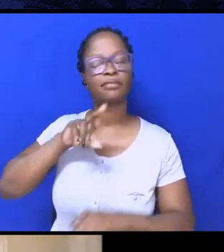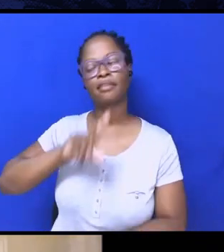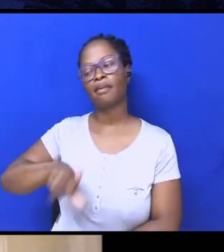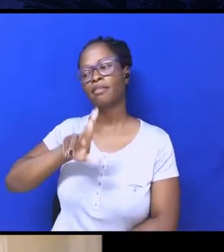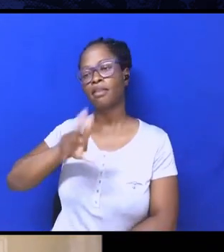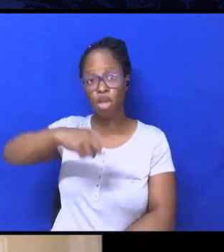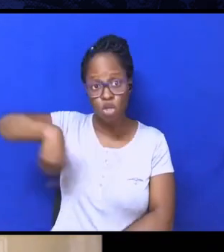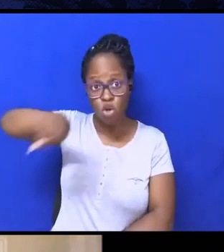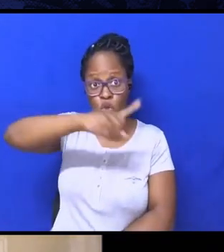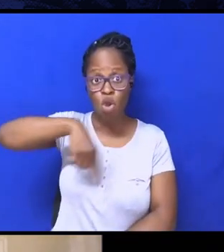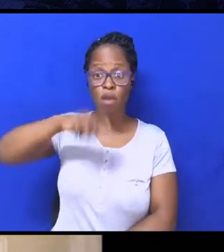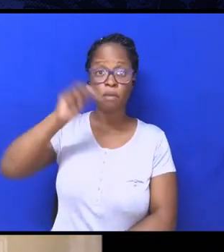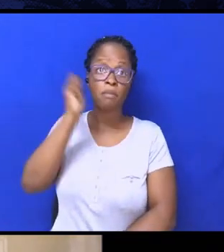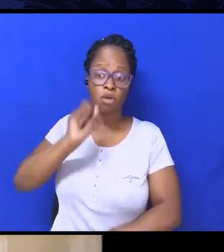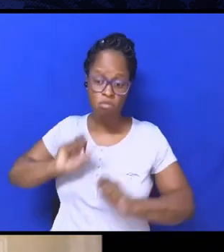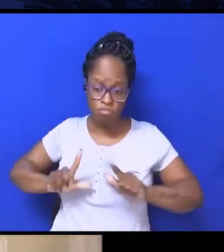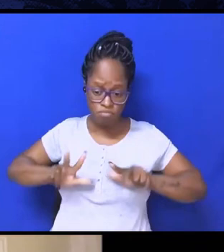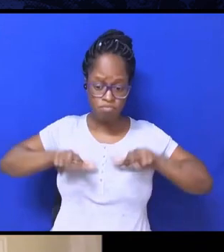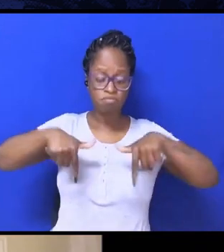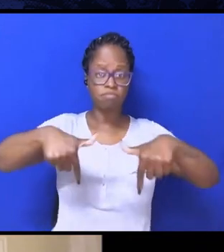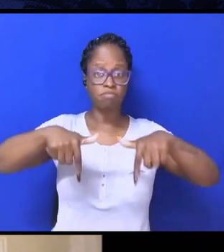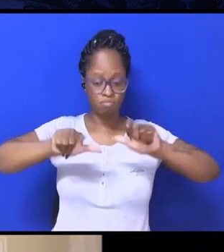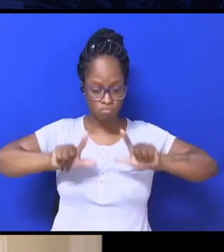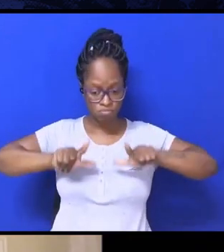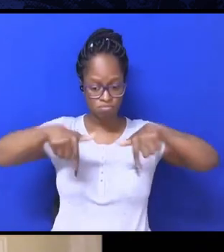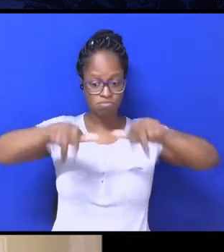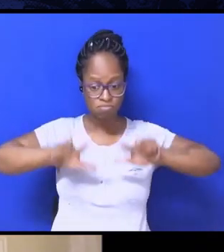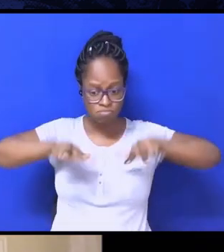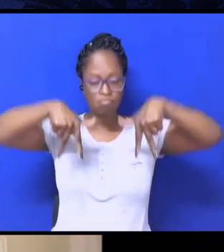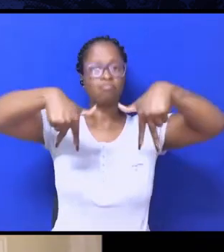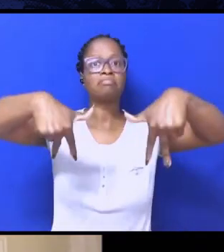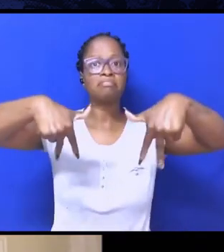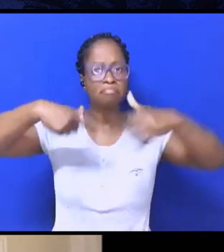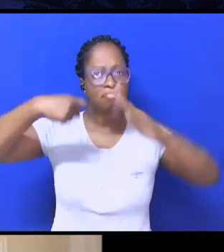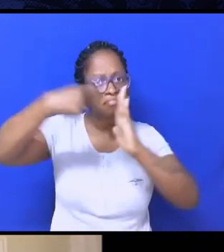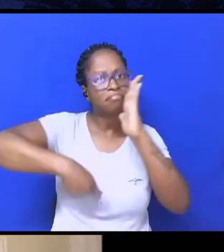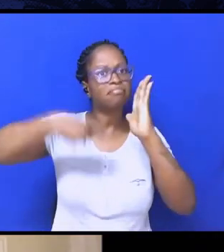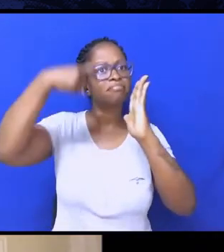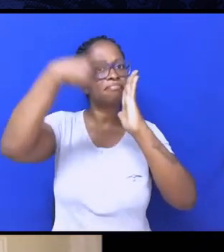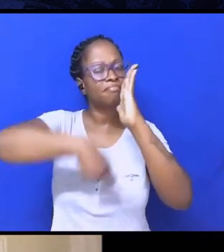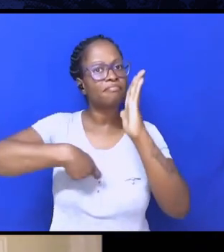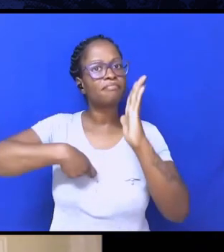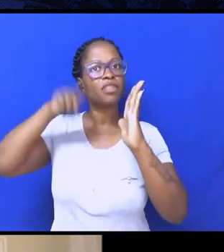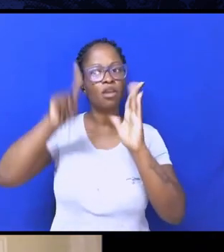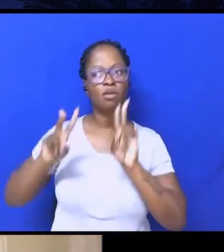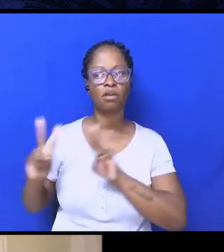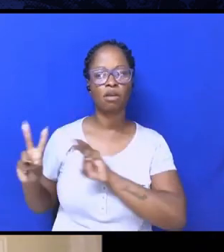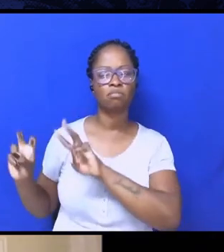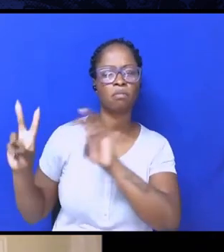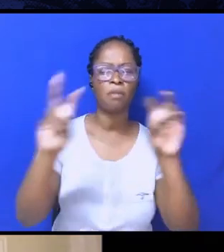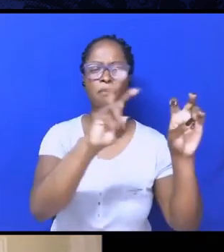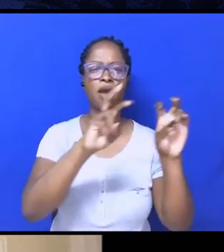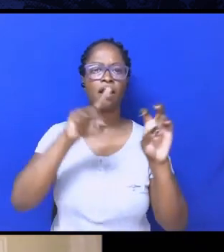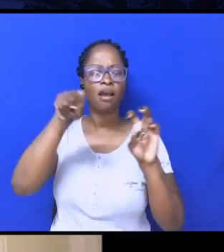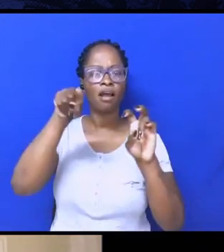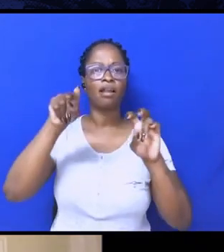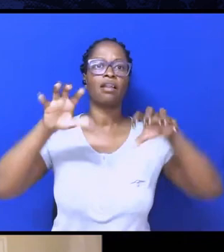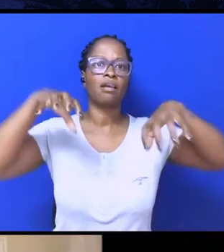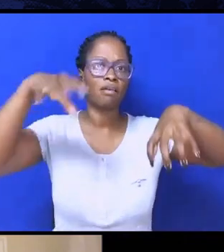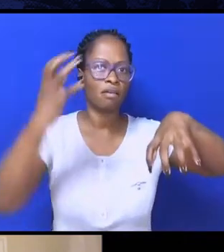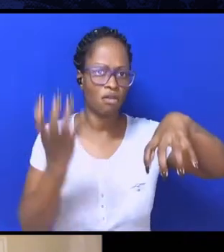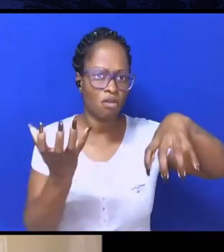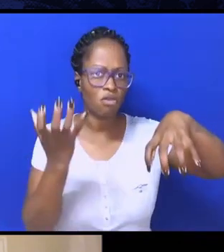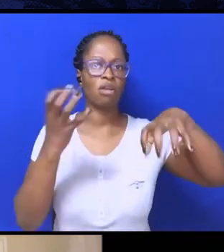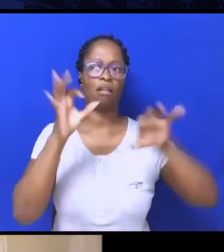mulheres que a gente que precisa levar a gente que leva de fato esses temas para o congresso em projetos de